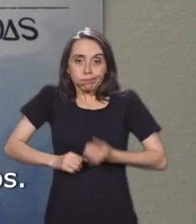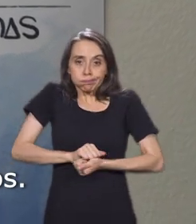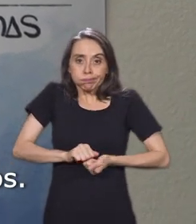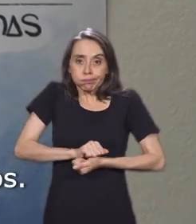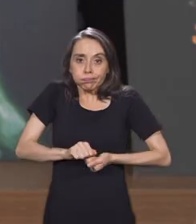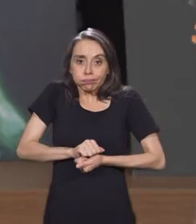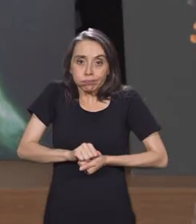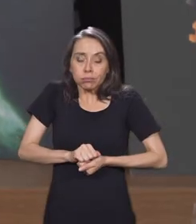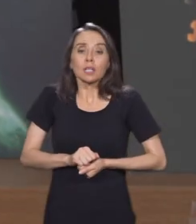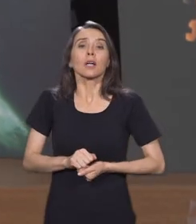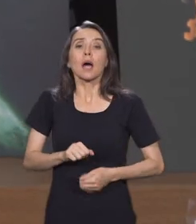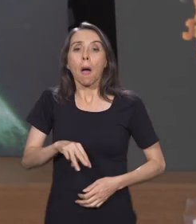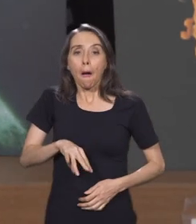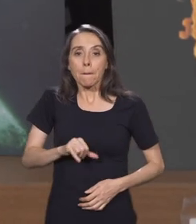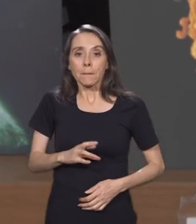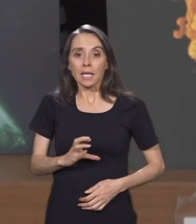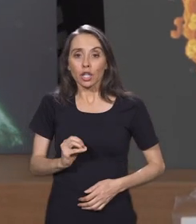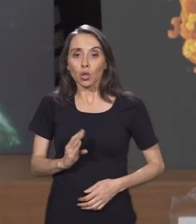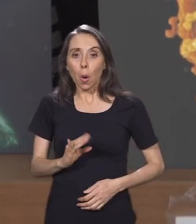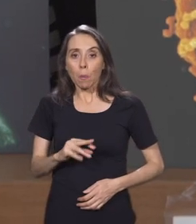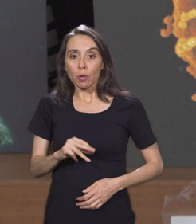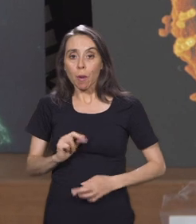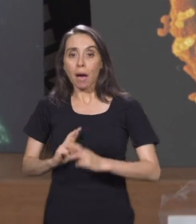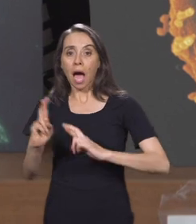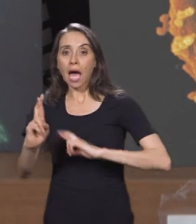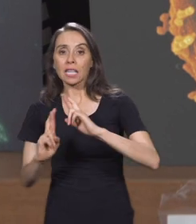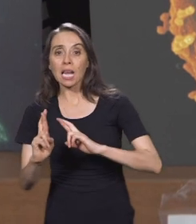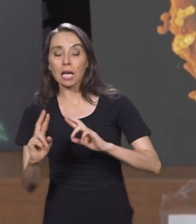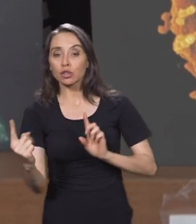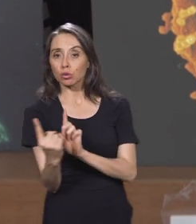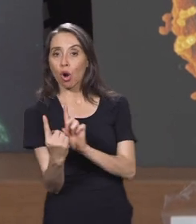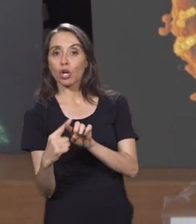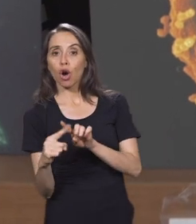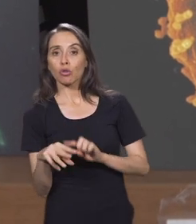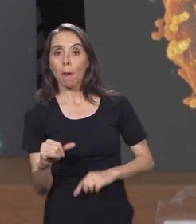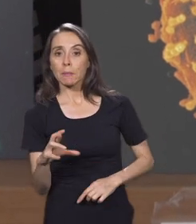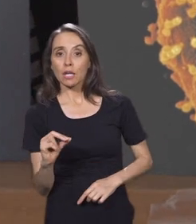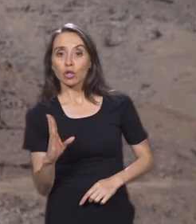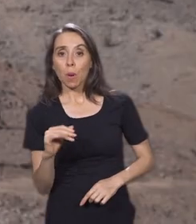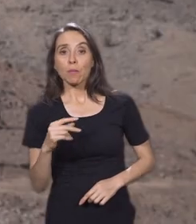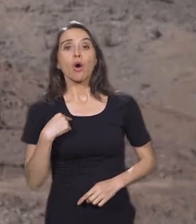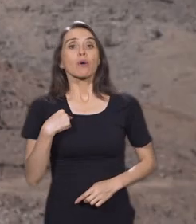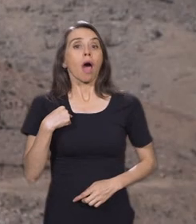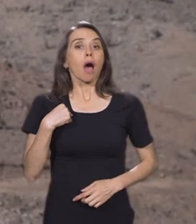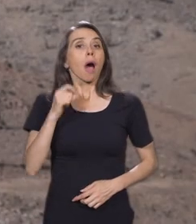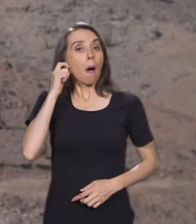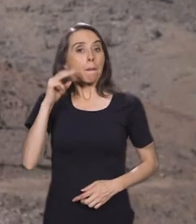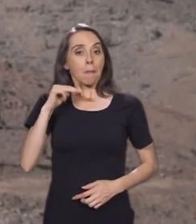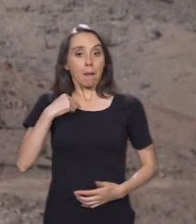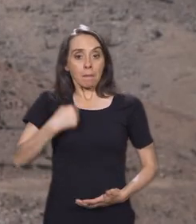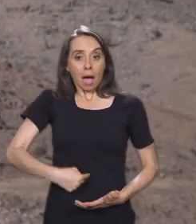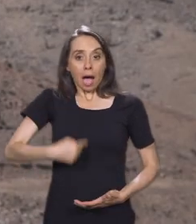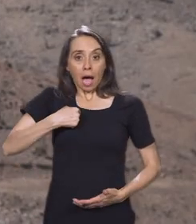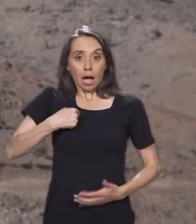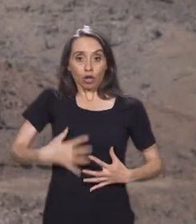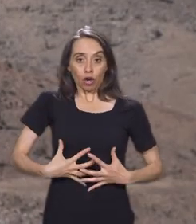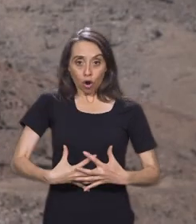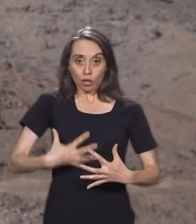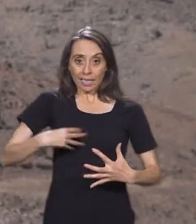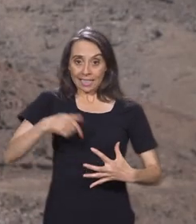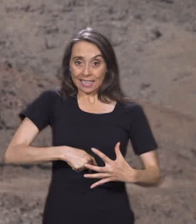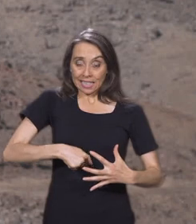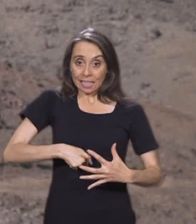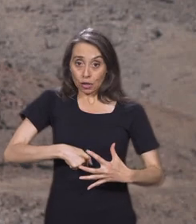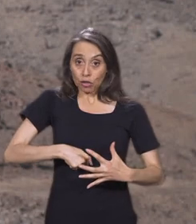comemos, pero también nuestro microbioma interactúa con otros microbiomas. El primer contacto madre-hijo también es una